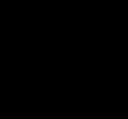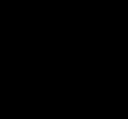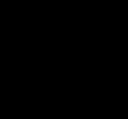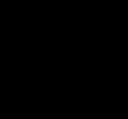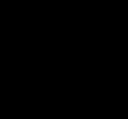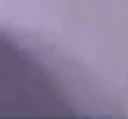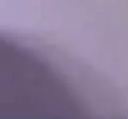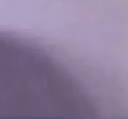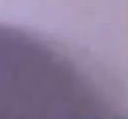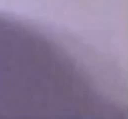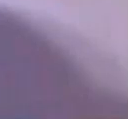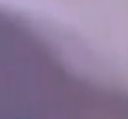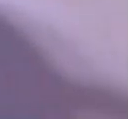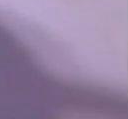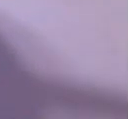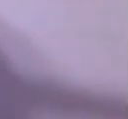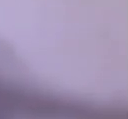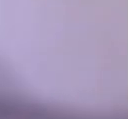i